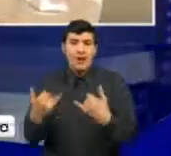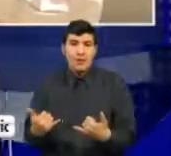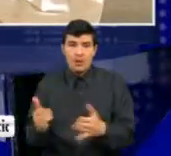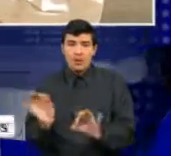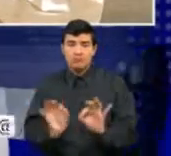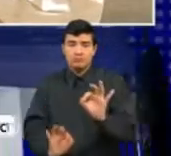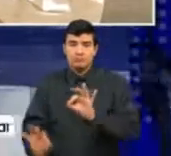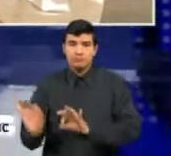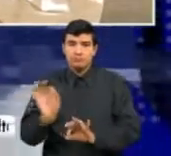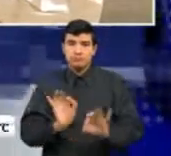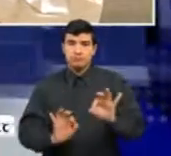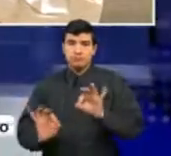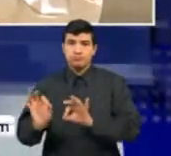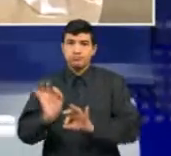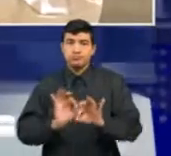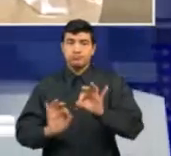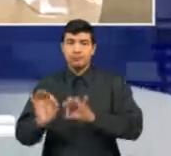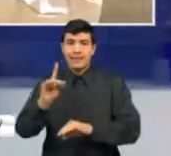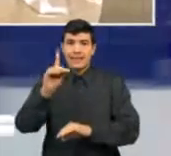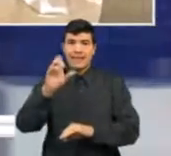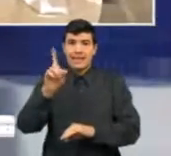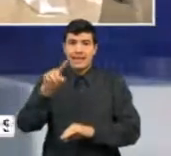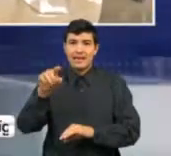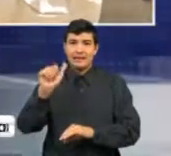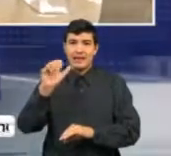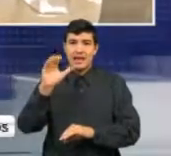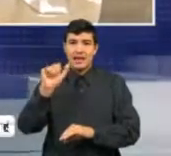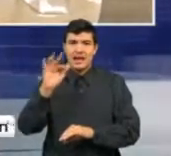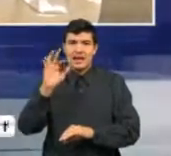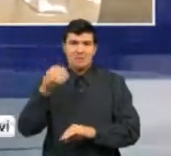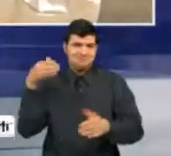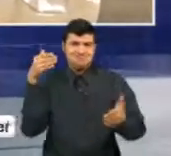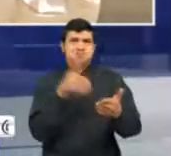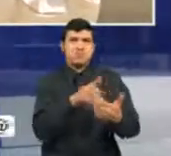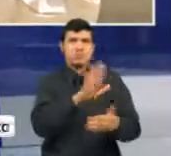preparando una acción de desacato contra la Dirección de Tránsito y la Alcaldía de Bucaramanga.